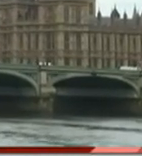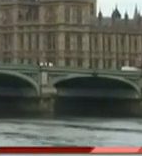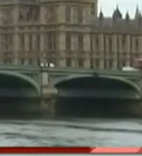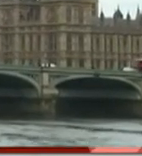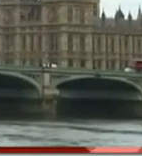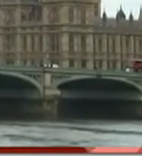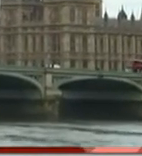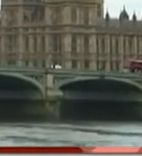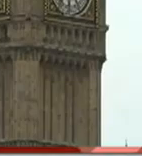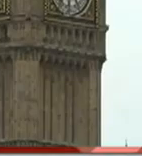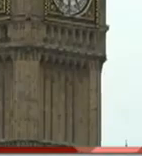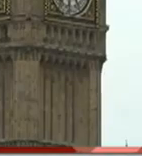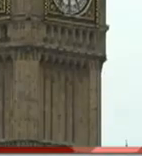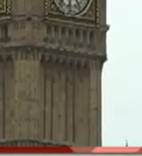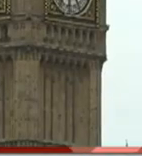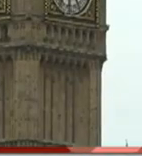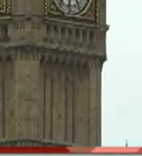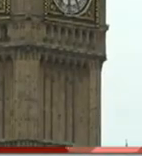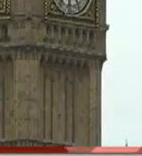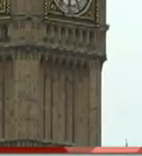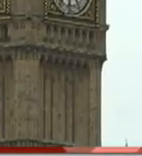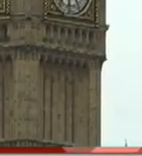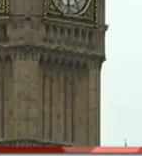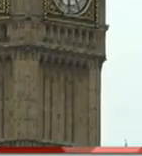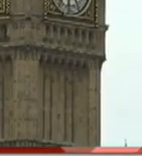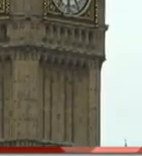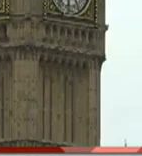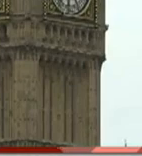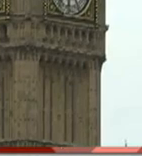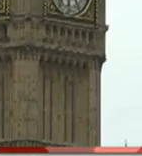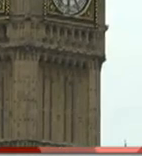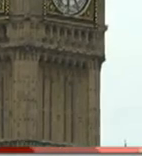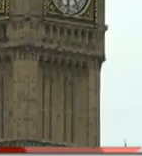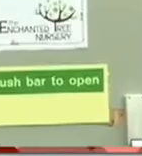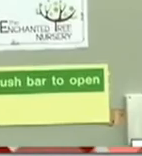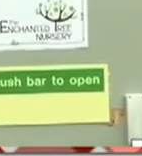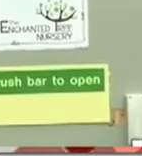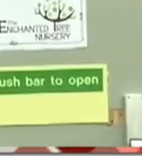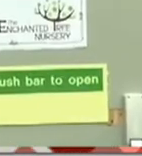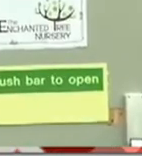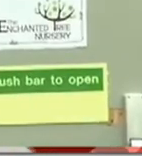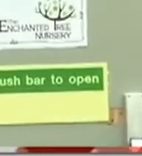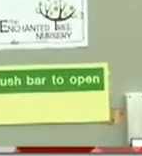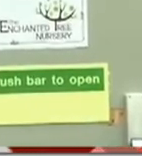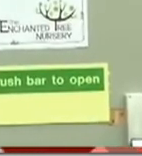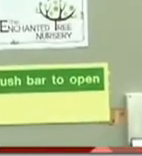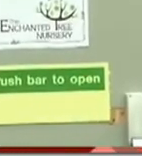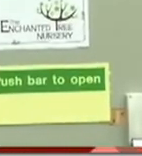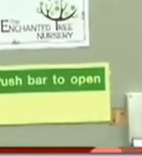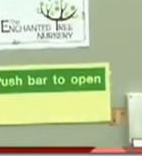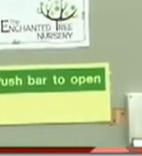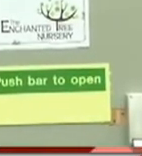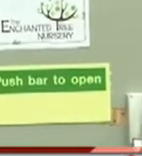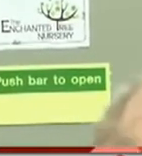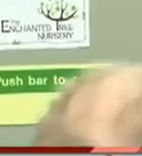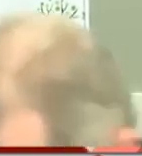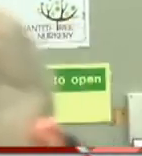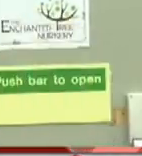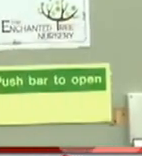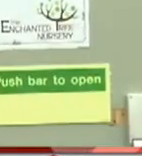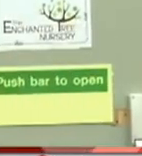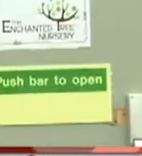incluso antes, y el número de cuentas que todavía quedan por identificar. En las 45 nuevas cuentas eliminadas, los tweets estaban